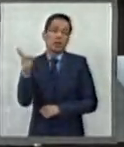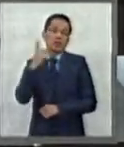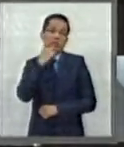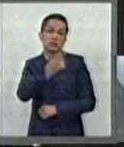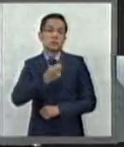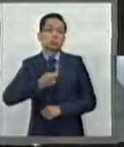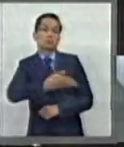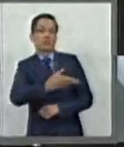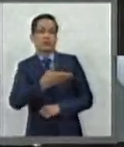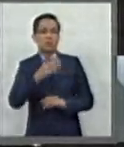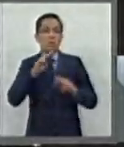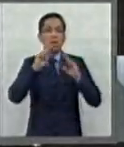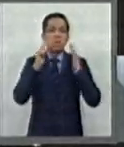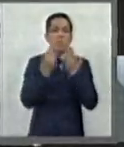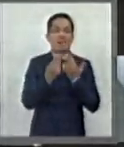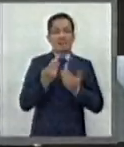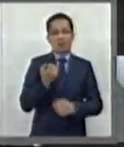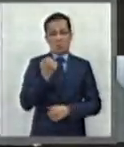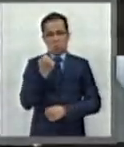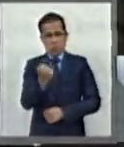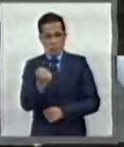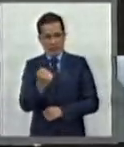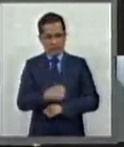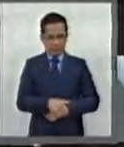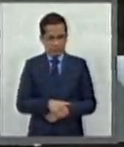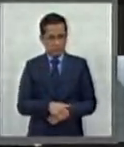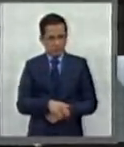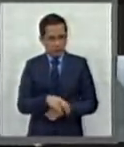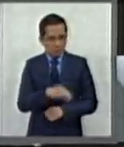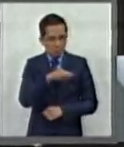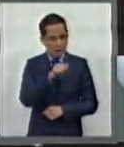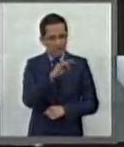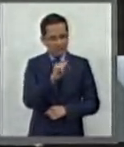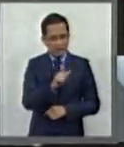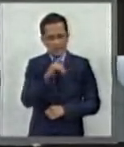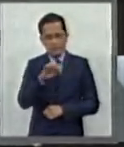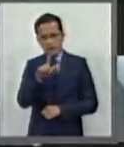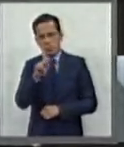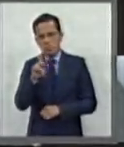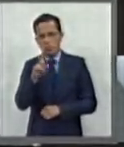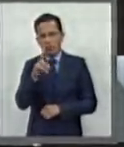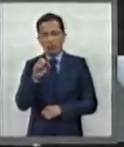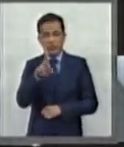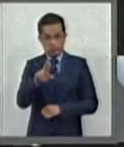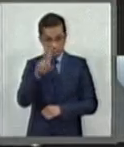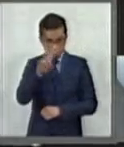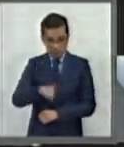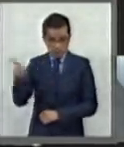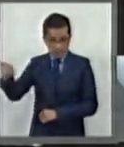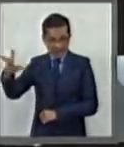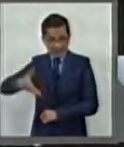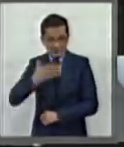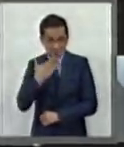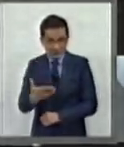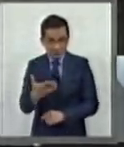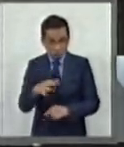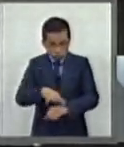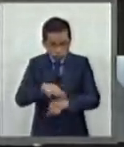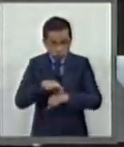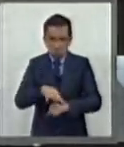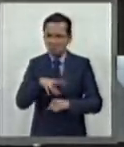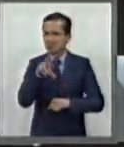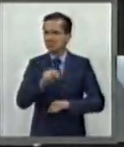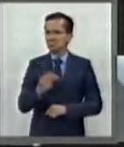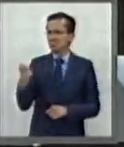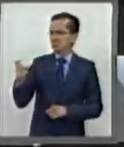llamándoles la mafia del poder, cuando no se predica con el ejemplo. Esto generando un perfil del